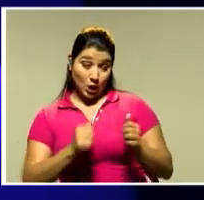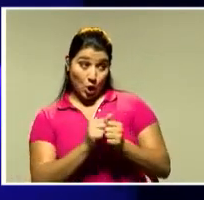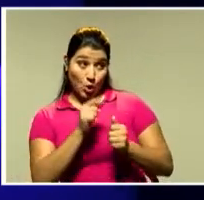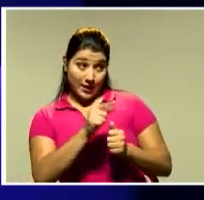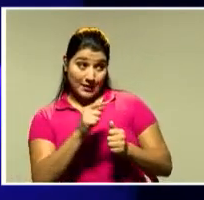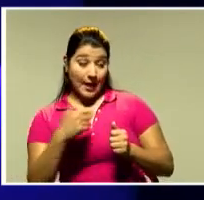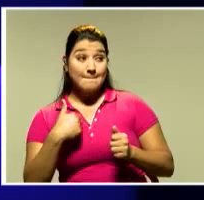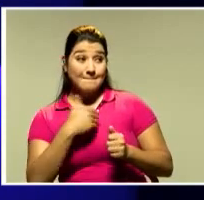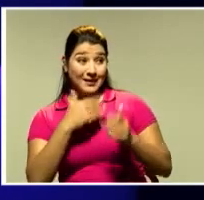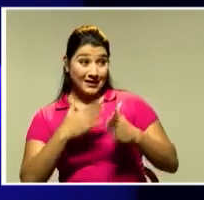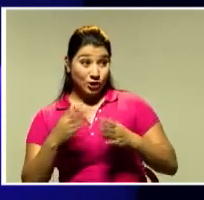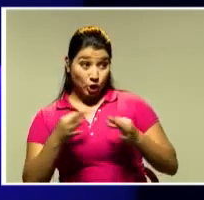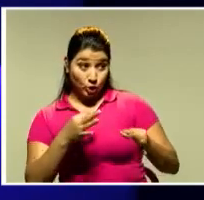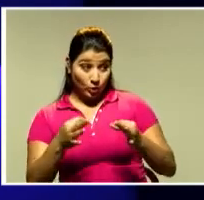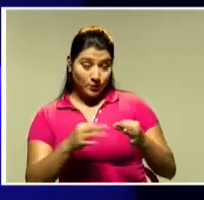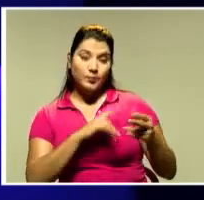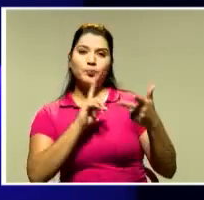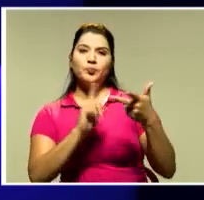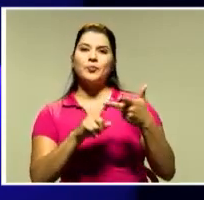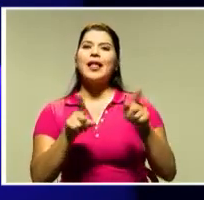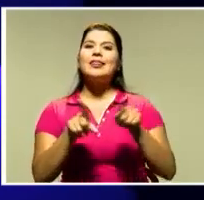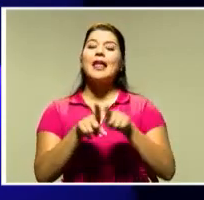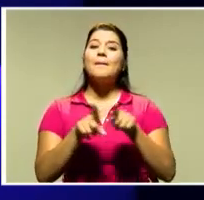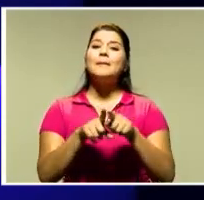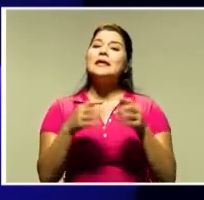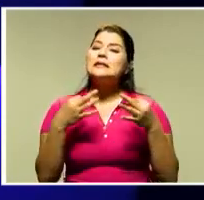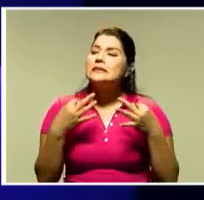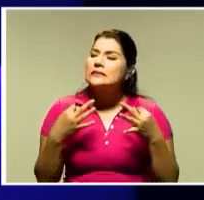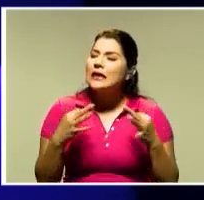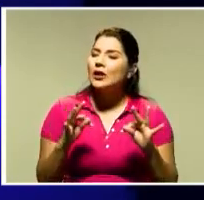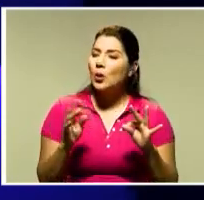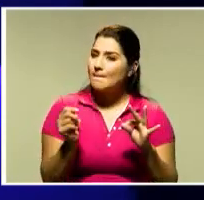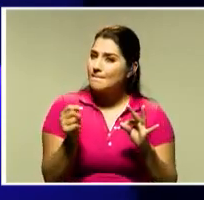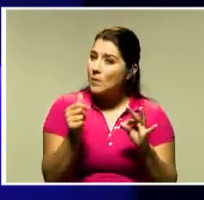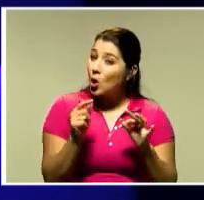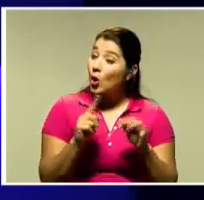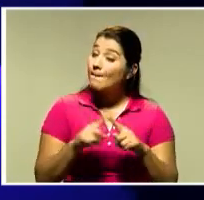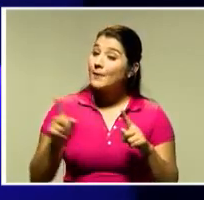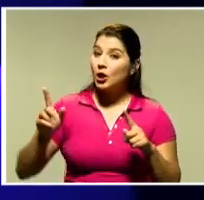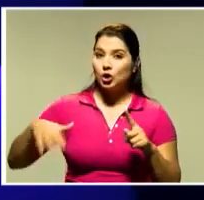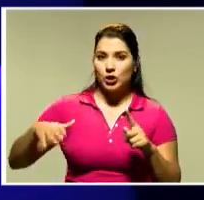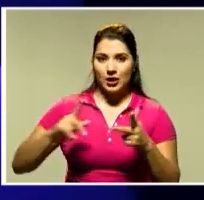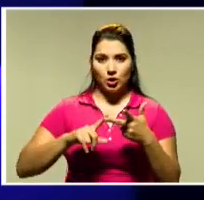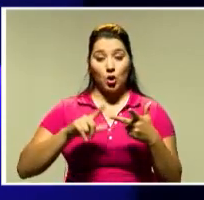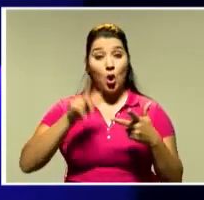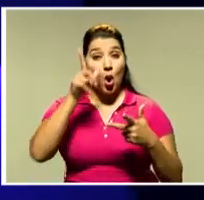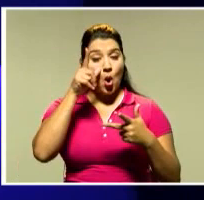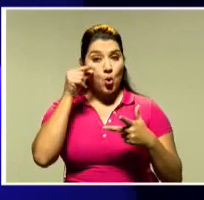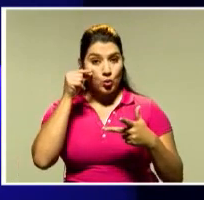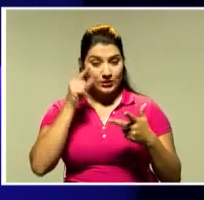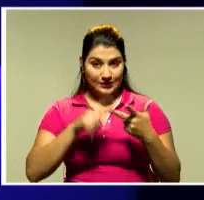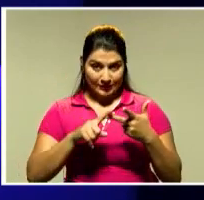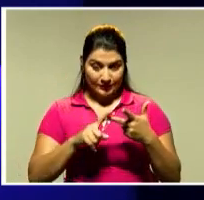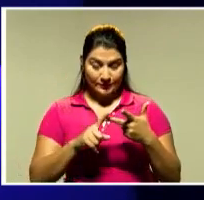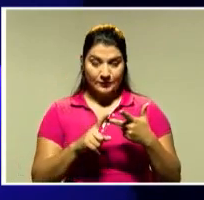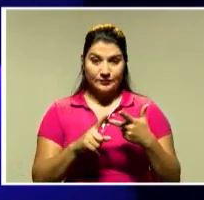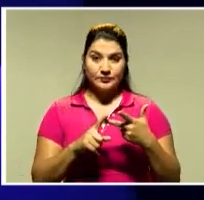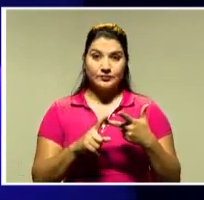Turismo, y lo había intentado muy tímidamente y tardíamente don Luis Guillermo